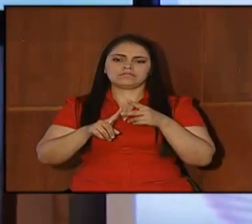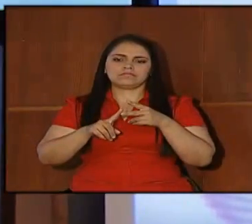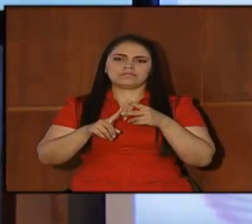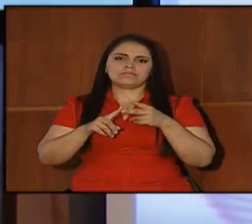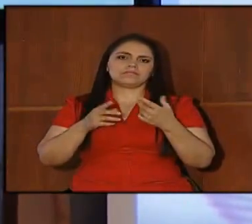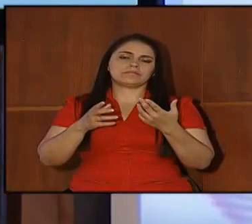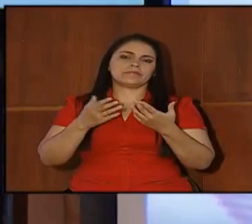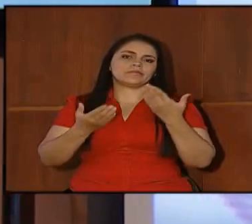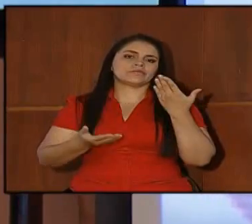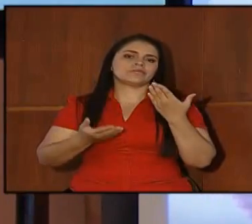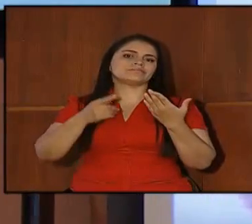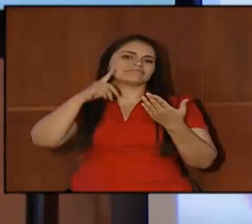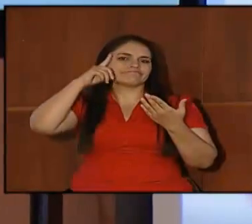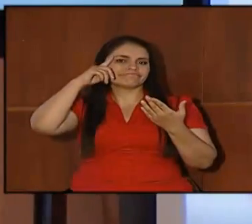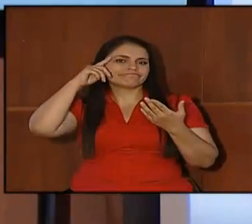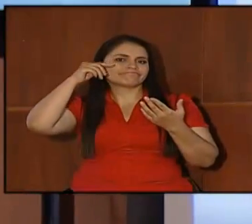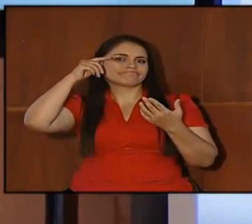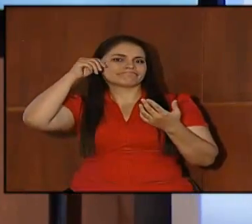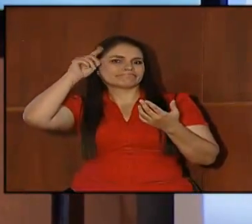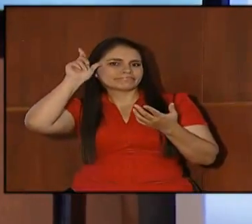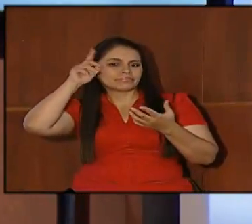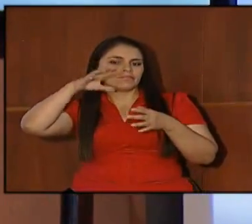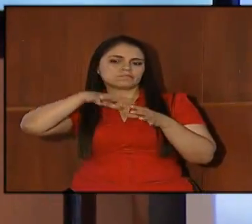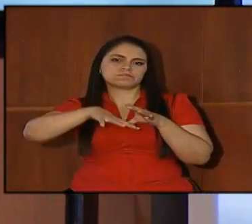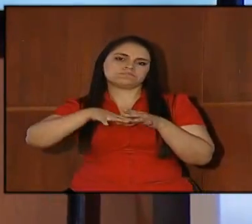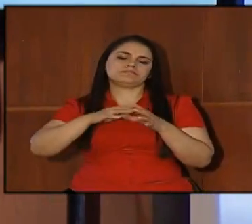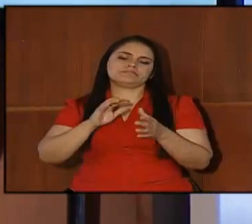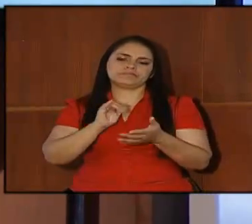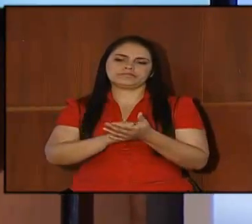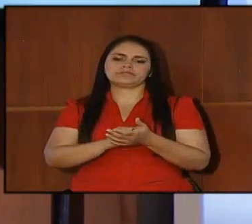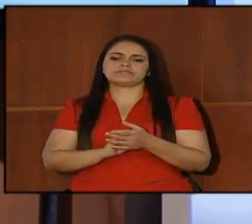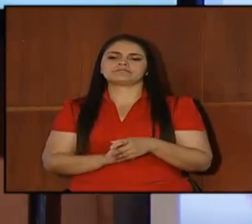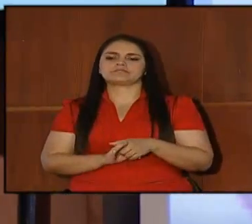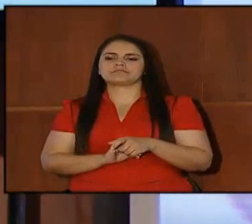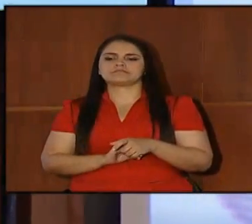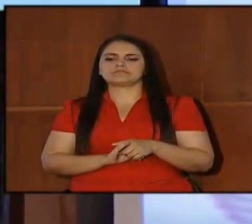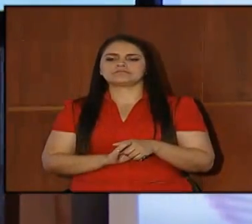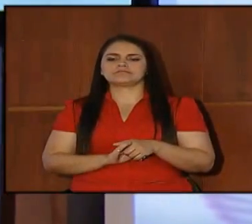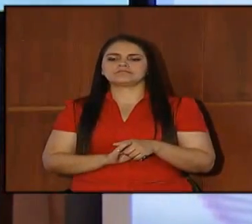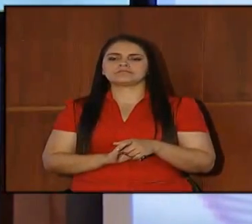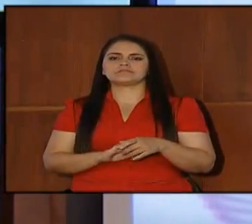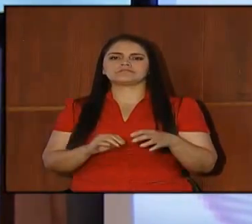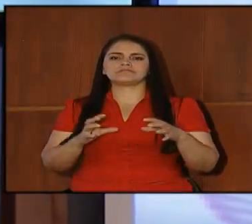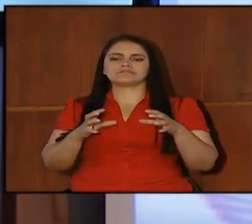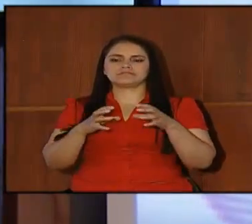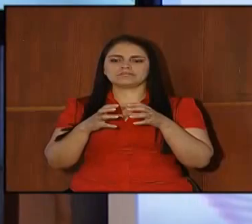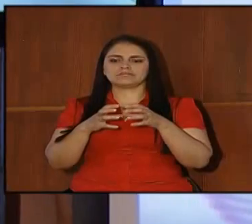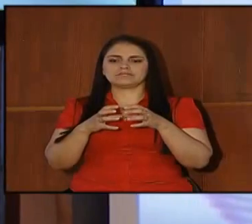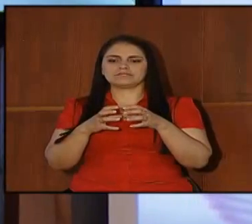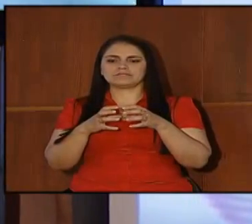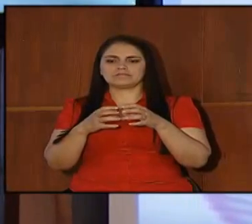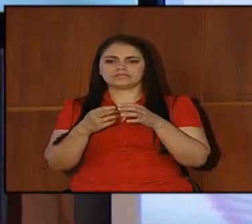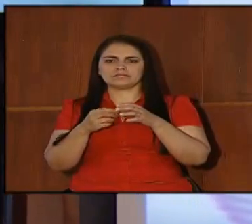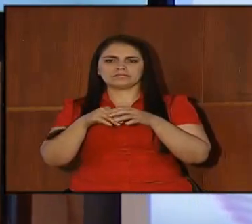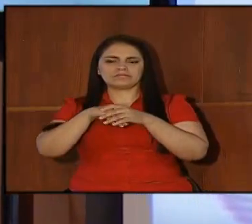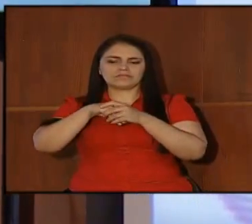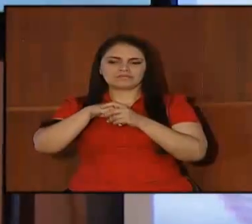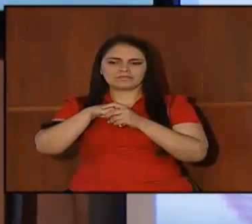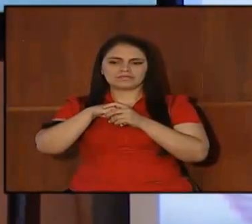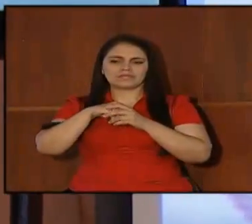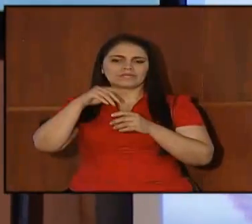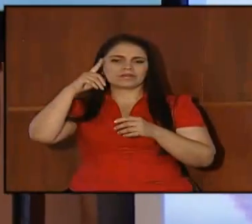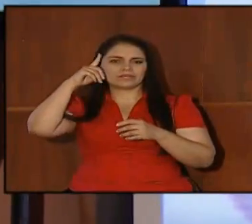Posiblemente los genitales del paciente, ¿cierto? Además de que forma una especie como de torniquete que puede comprometer la circulación